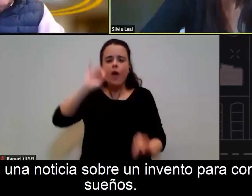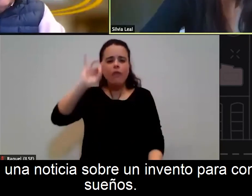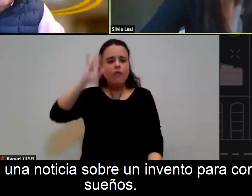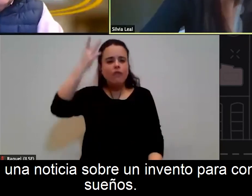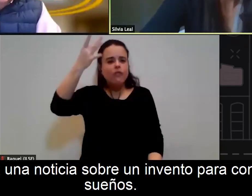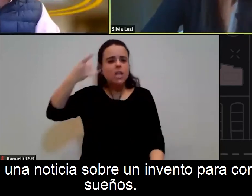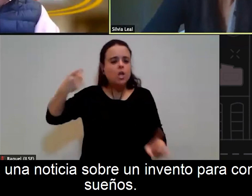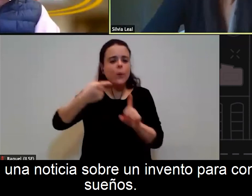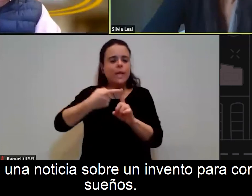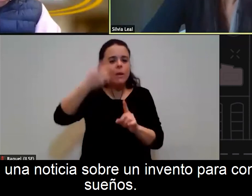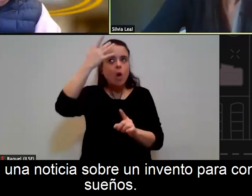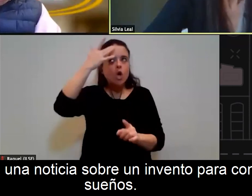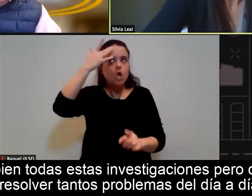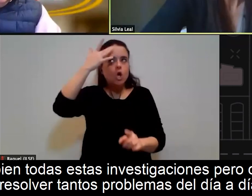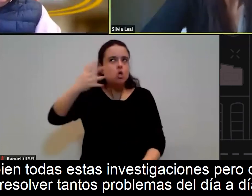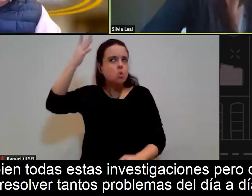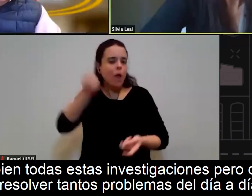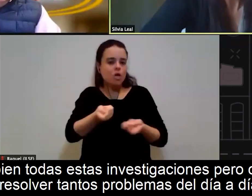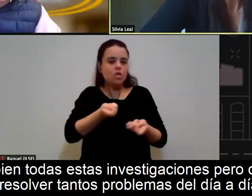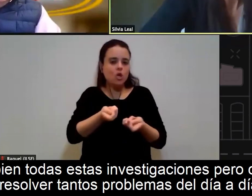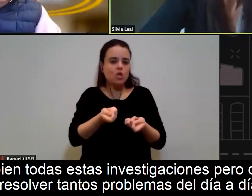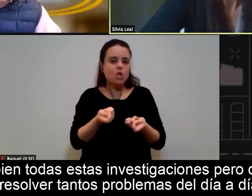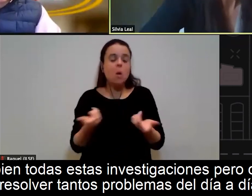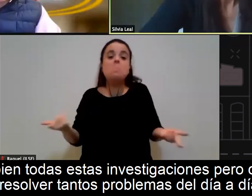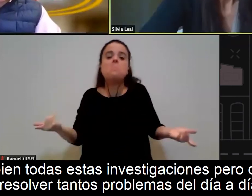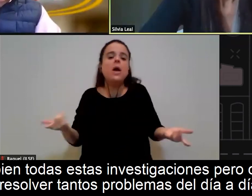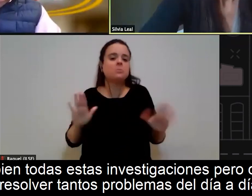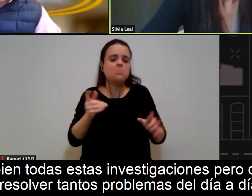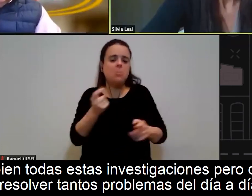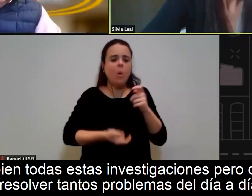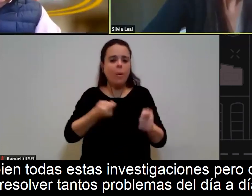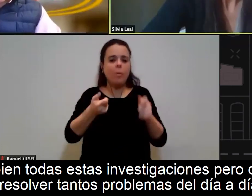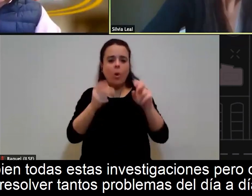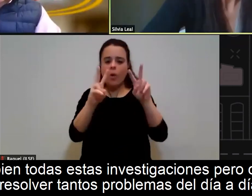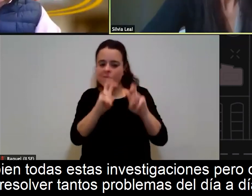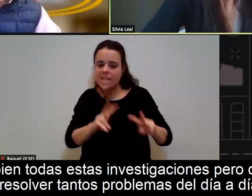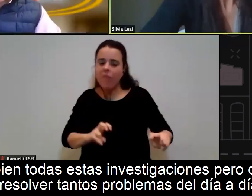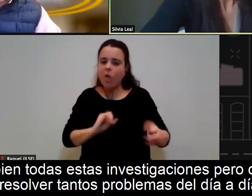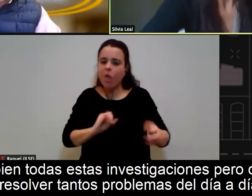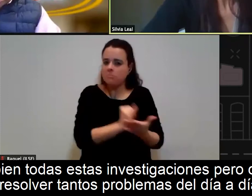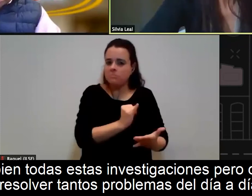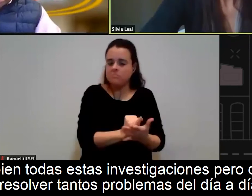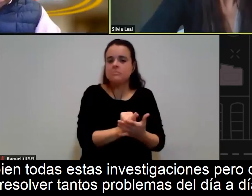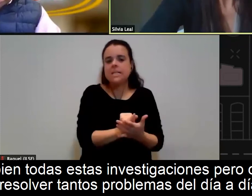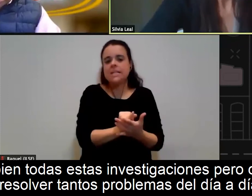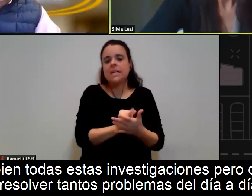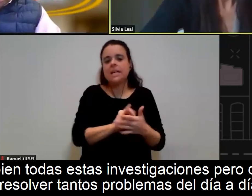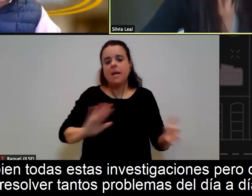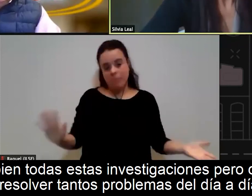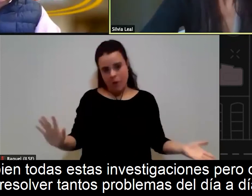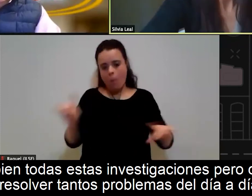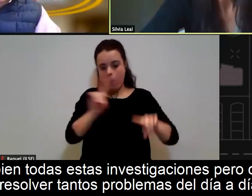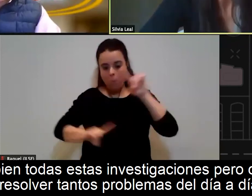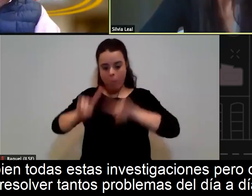controlar los sueños, ¿no? Bueno, yo creo que están bien todas estas investigaciones, pero cuando todavía nos quedan por resolver tantos